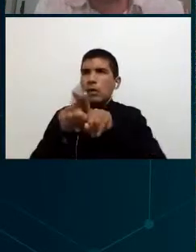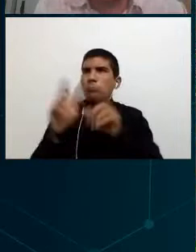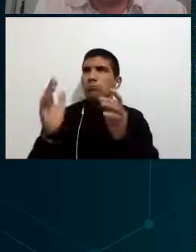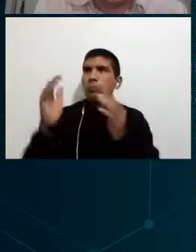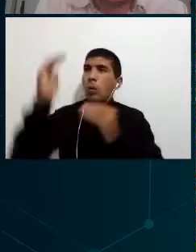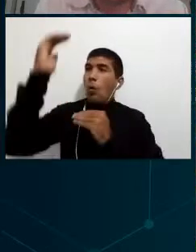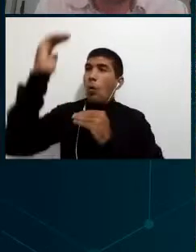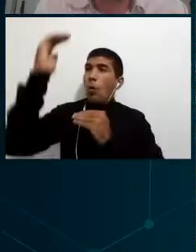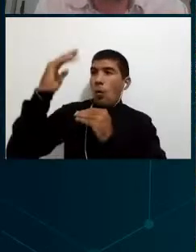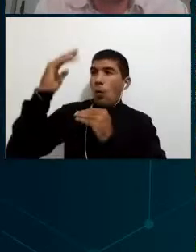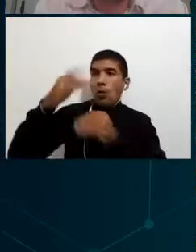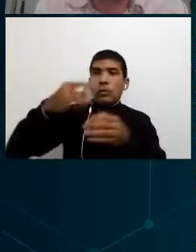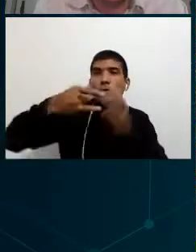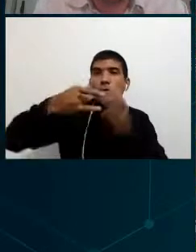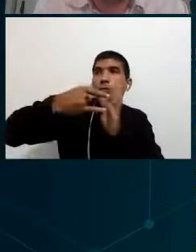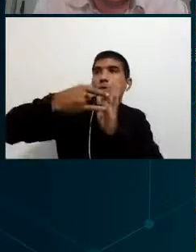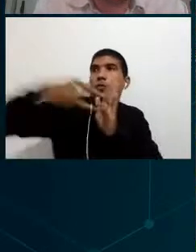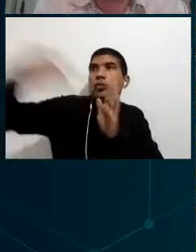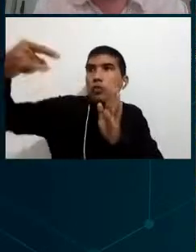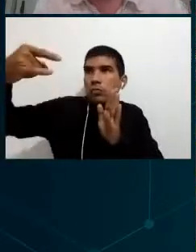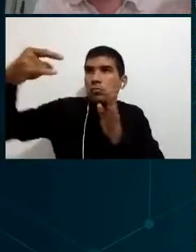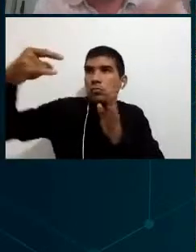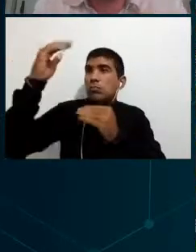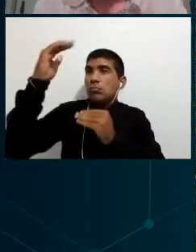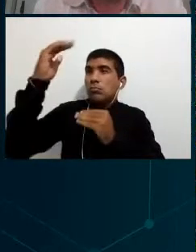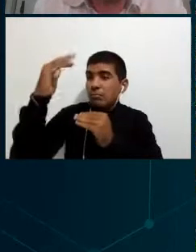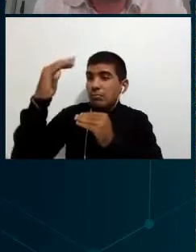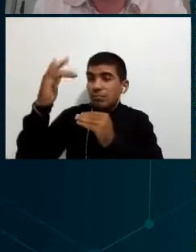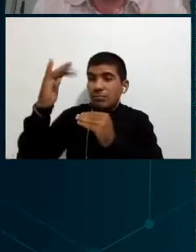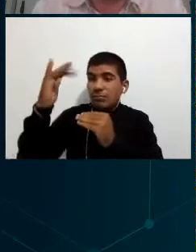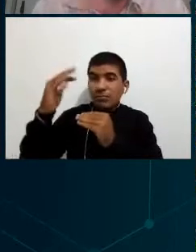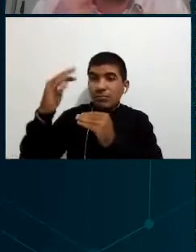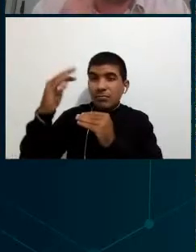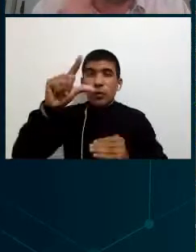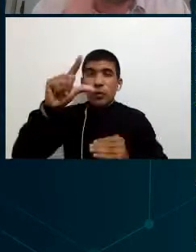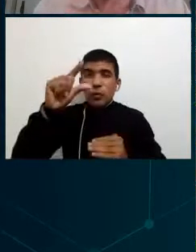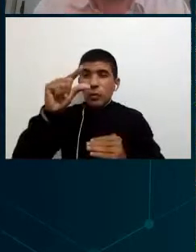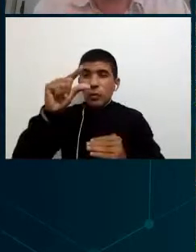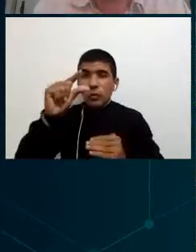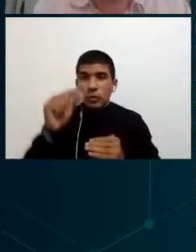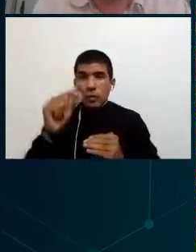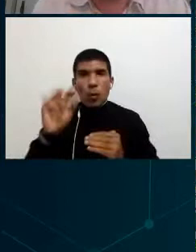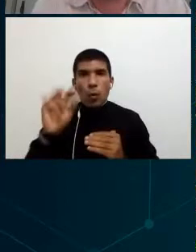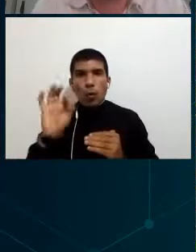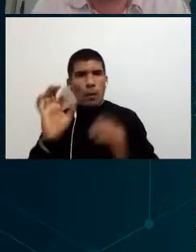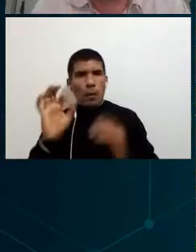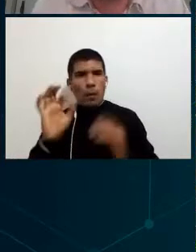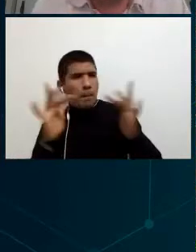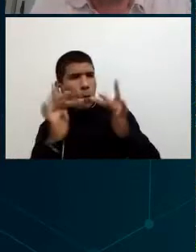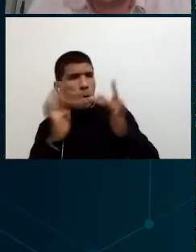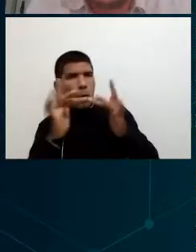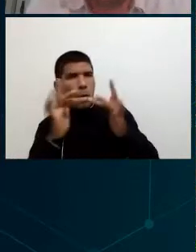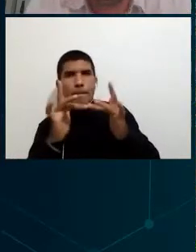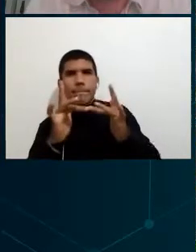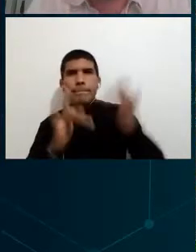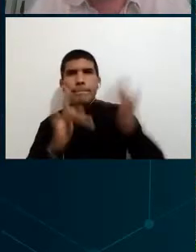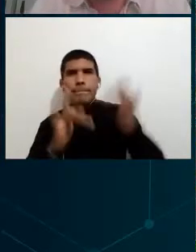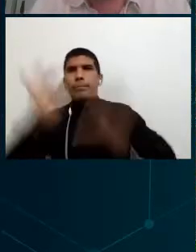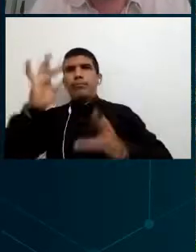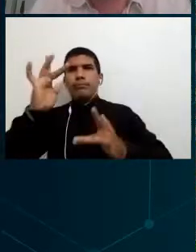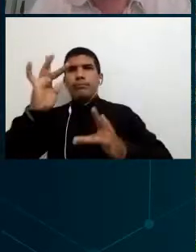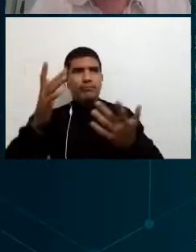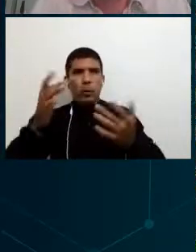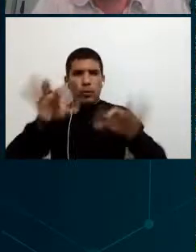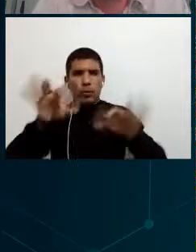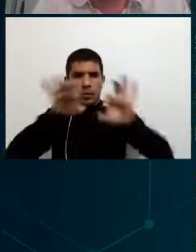fibra óptica entre los relés y el MPLS ante un corte de la fibra o ante cualquier tipo de